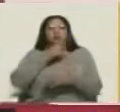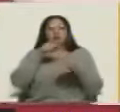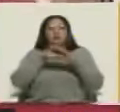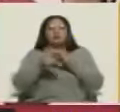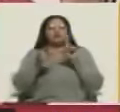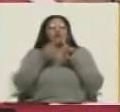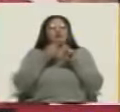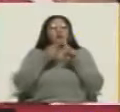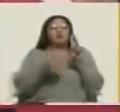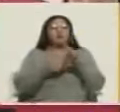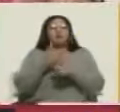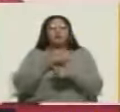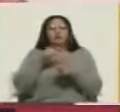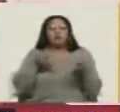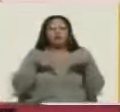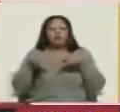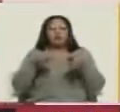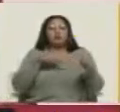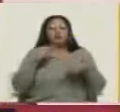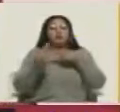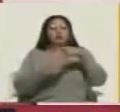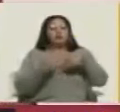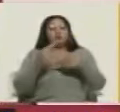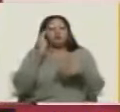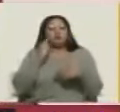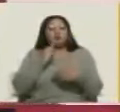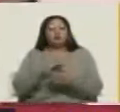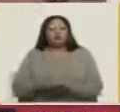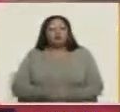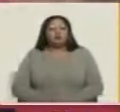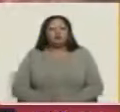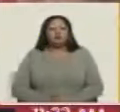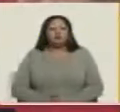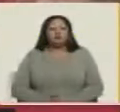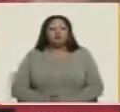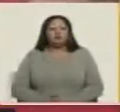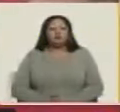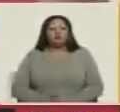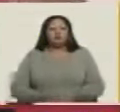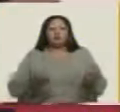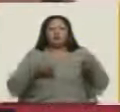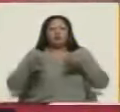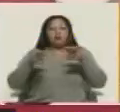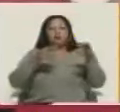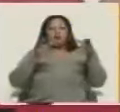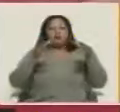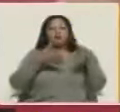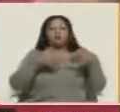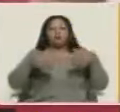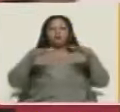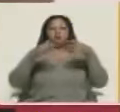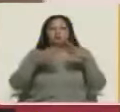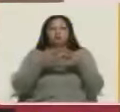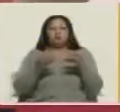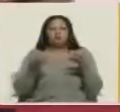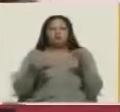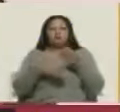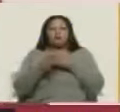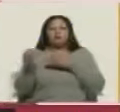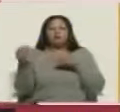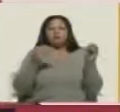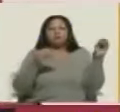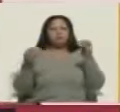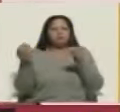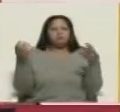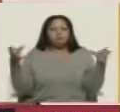como afluentes al gran río de la revolución bolivariana. Al Orinoco es como la revolución bolivariana. Todos los ríos van y son